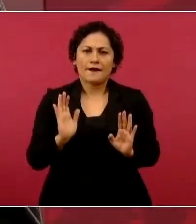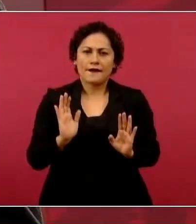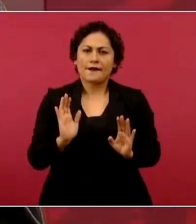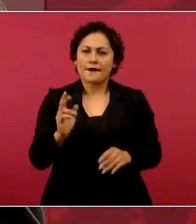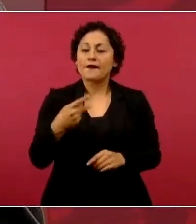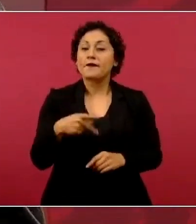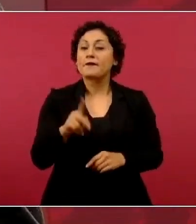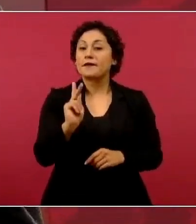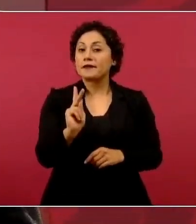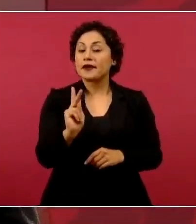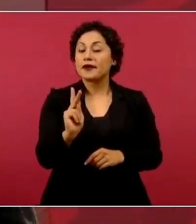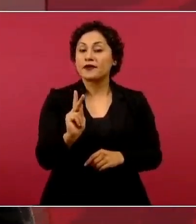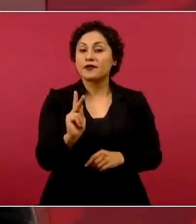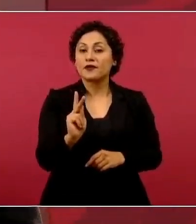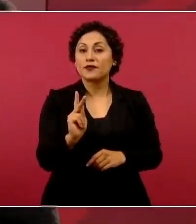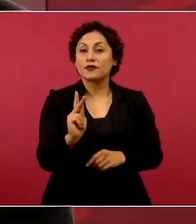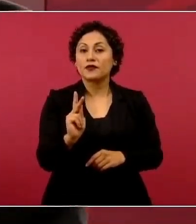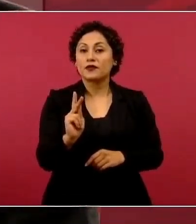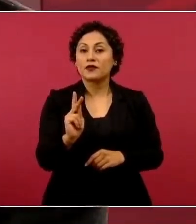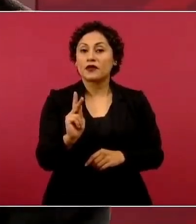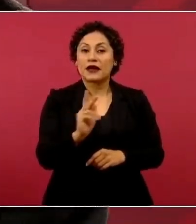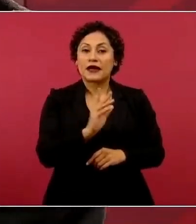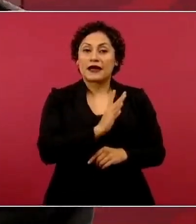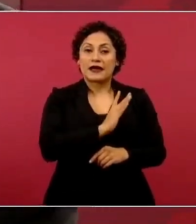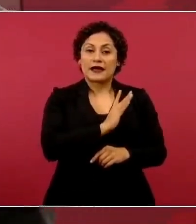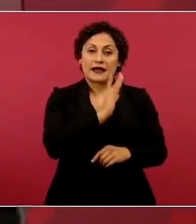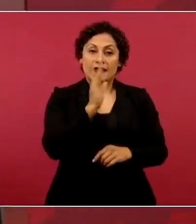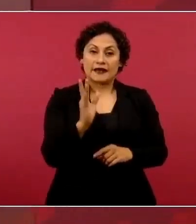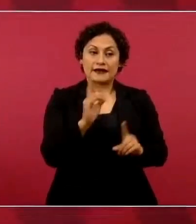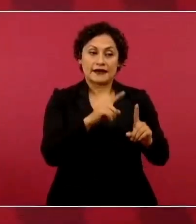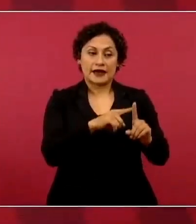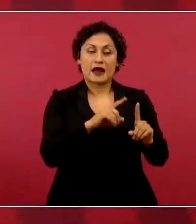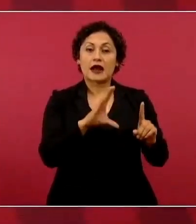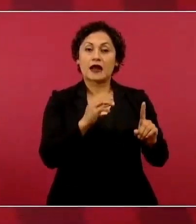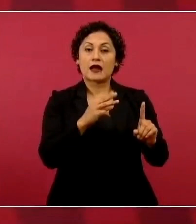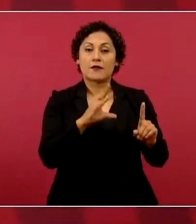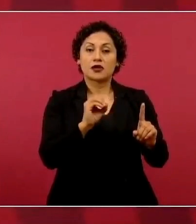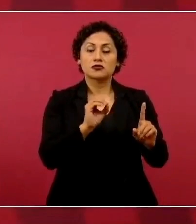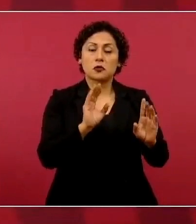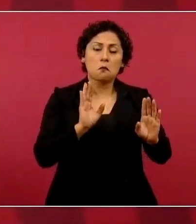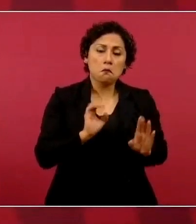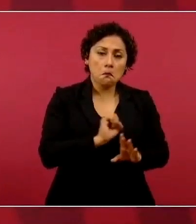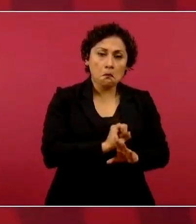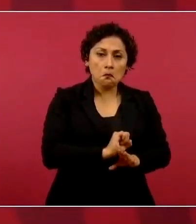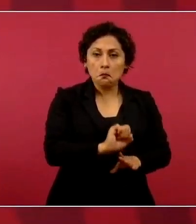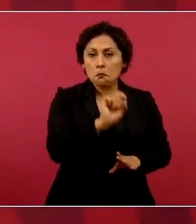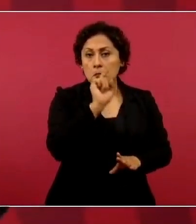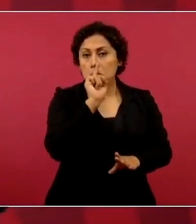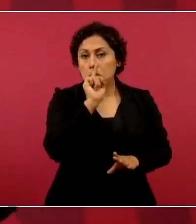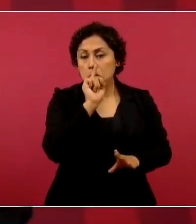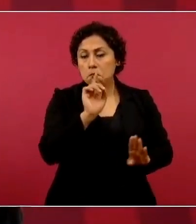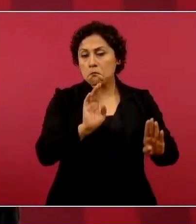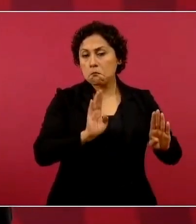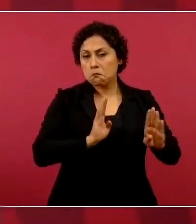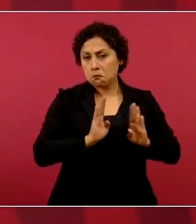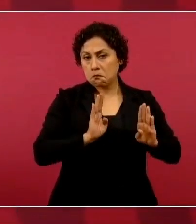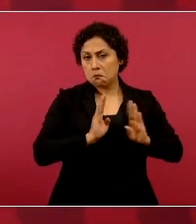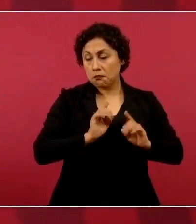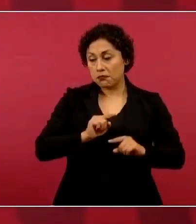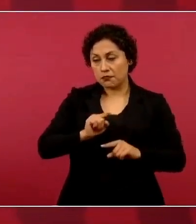pero el general Ávila Camacho era moderado, el general Mújica